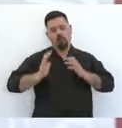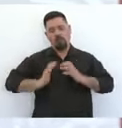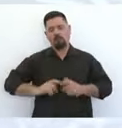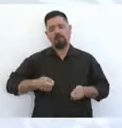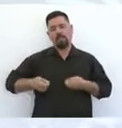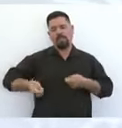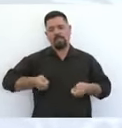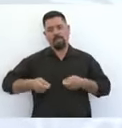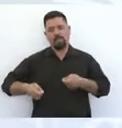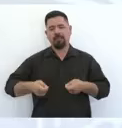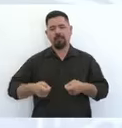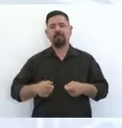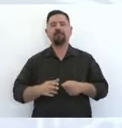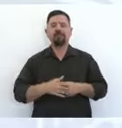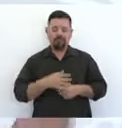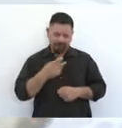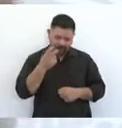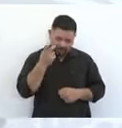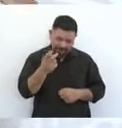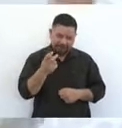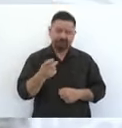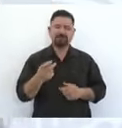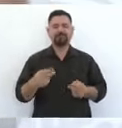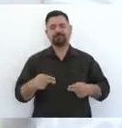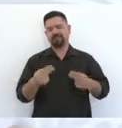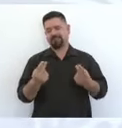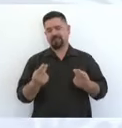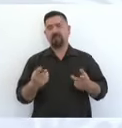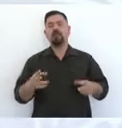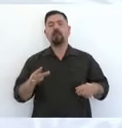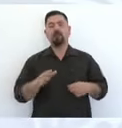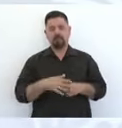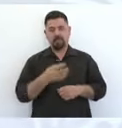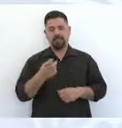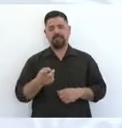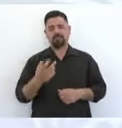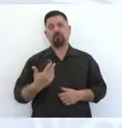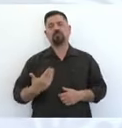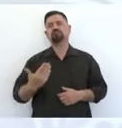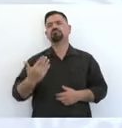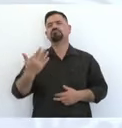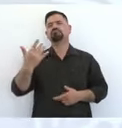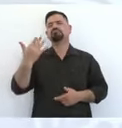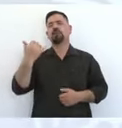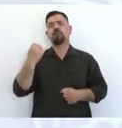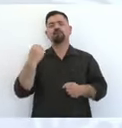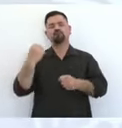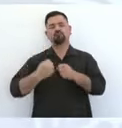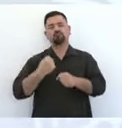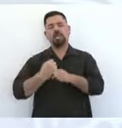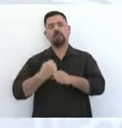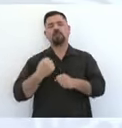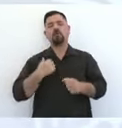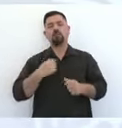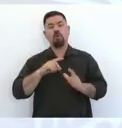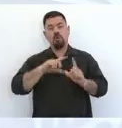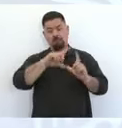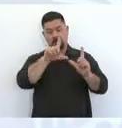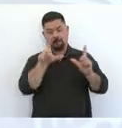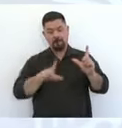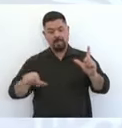Pero es eso, porque he visitado desde hace mucho tiempo todos los